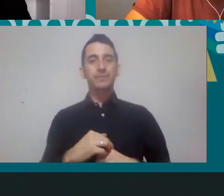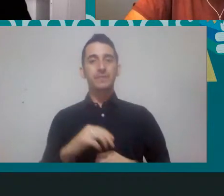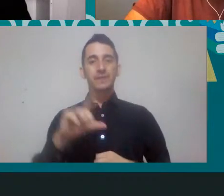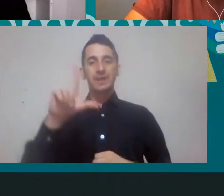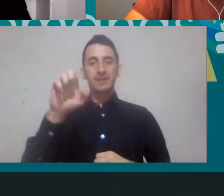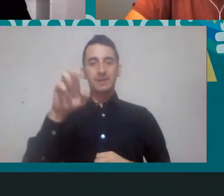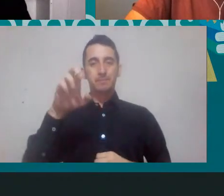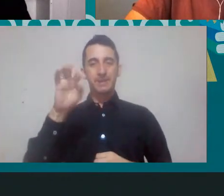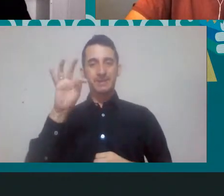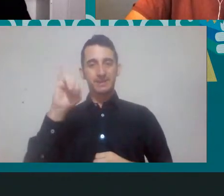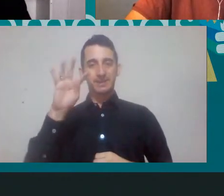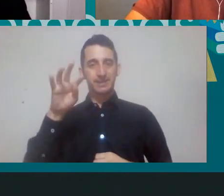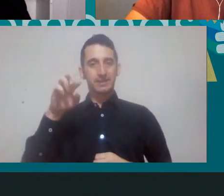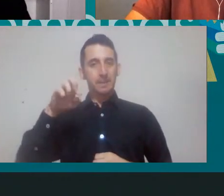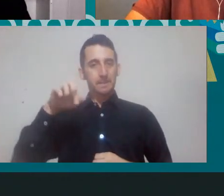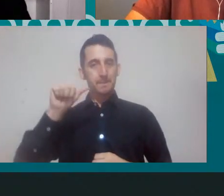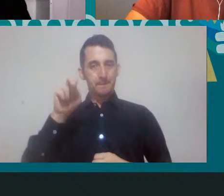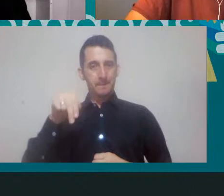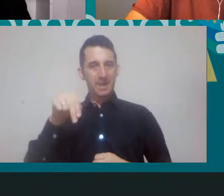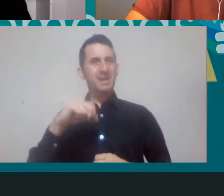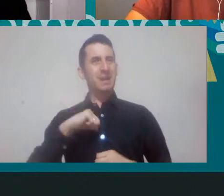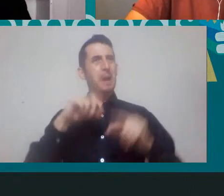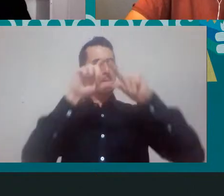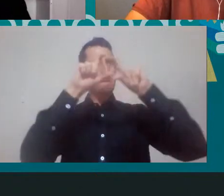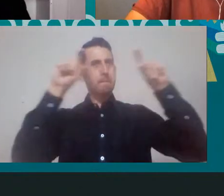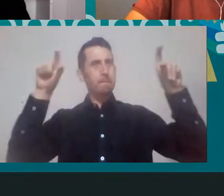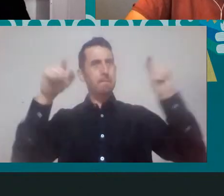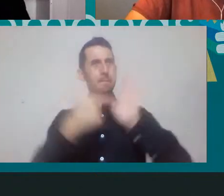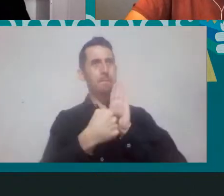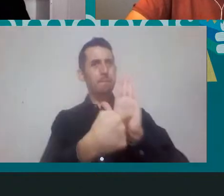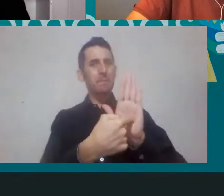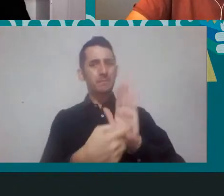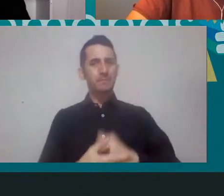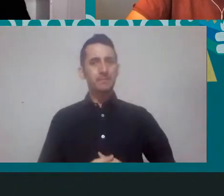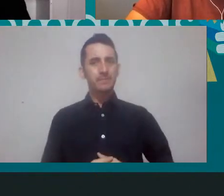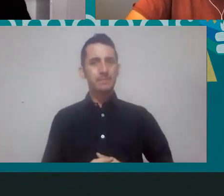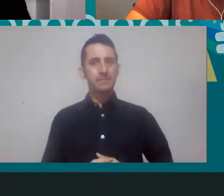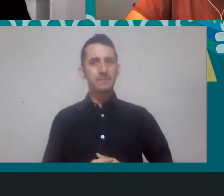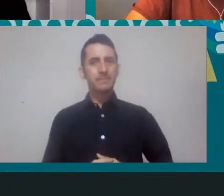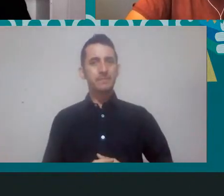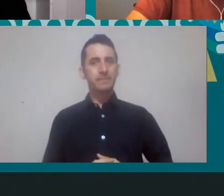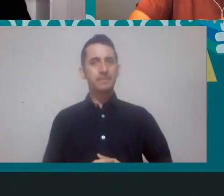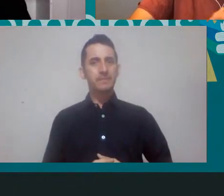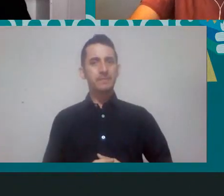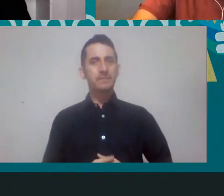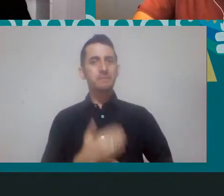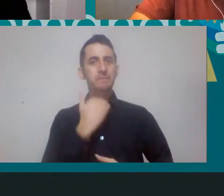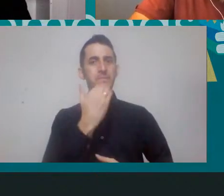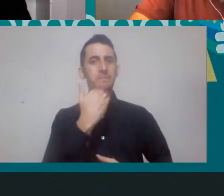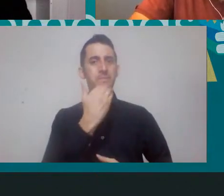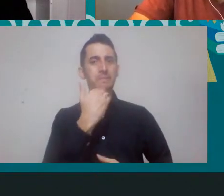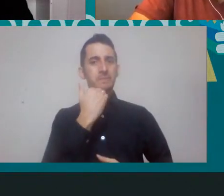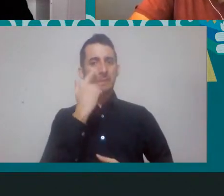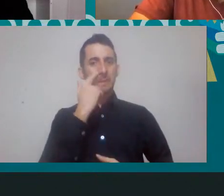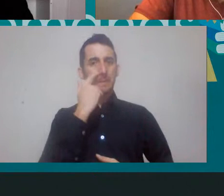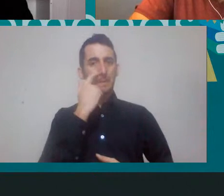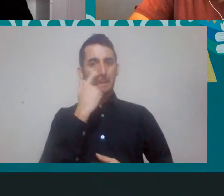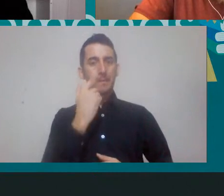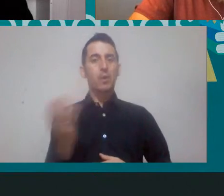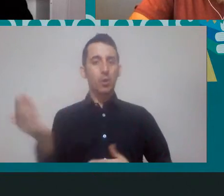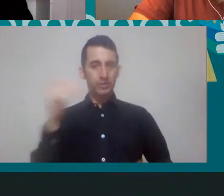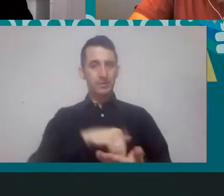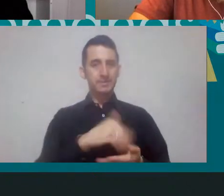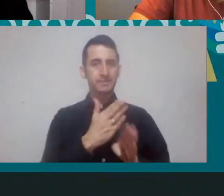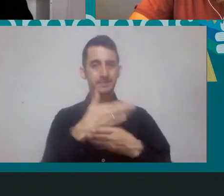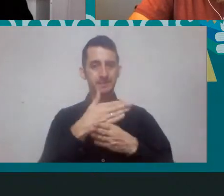Pan, yo creo que lo tenía puesto ahí en la presentación. Sí, señor. No sé si lo vuelvo a compartir.